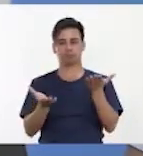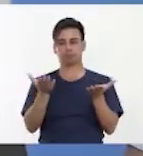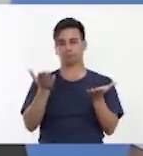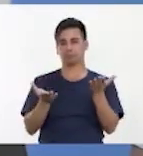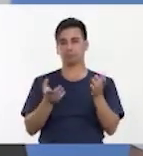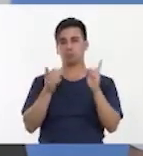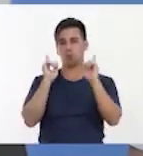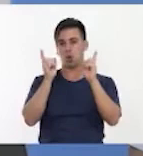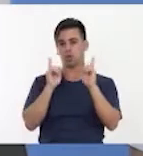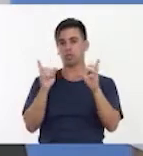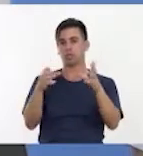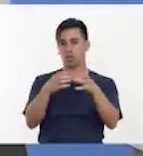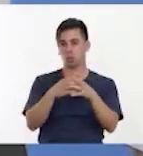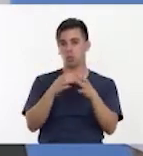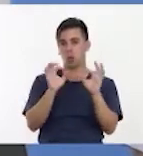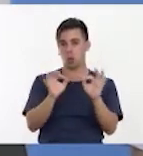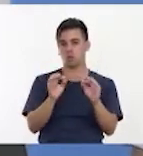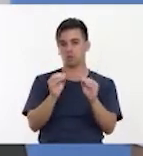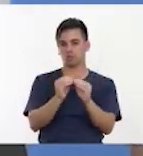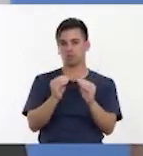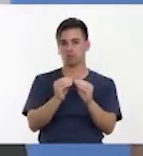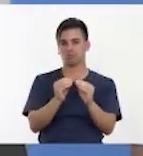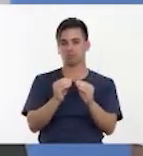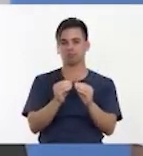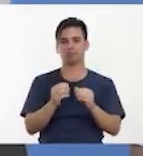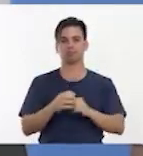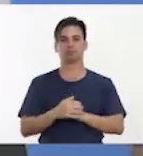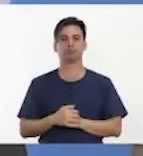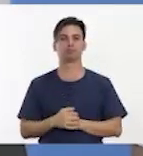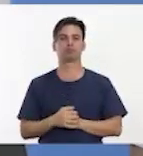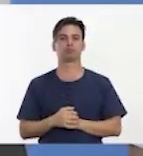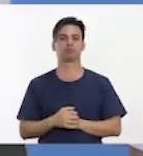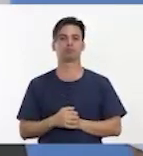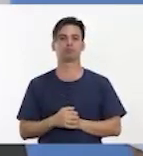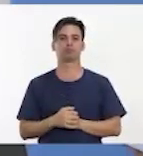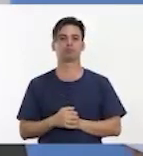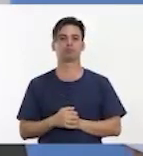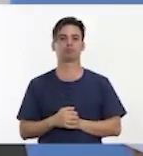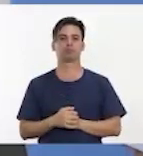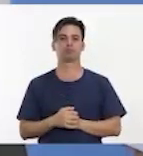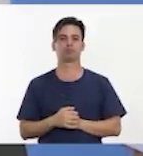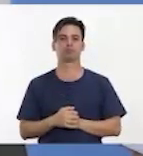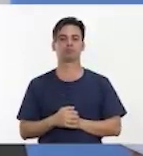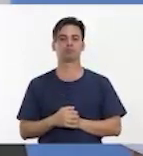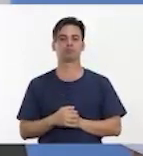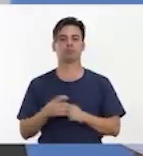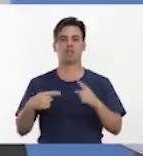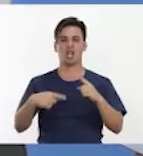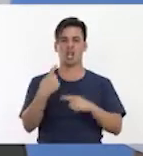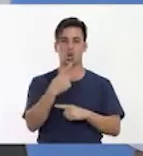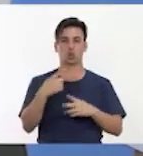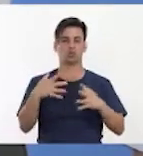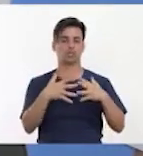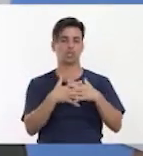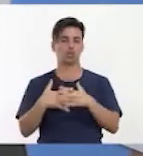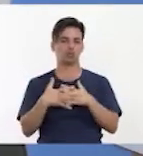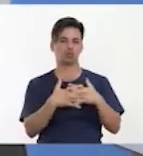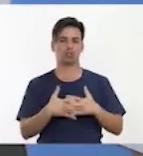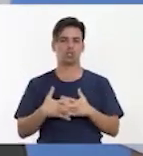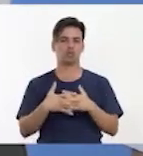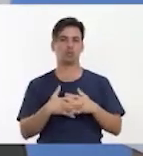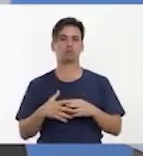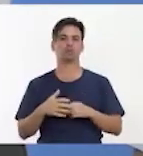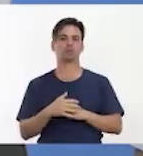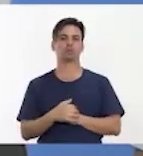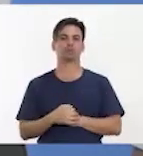actuar coherente de toda la Unión Europea como un bloque frente a los Estados Unidos, o